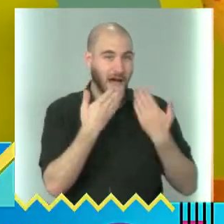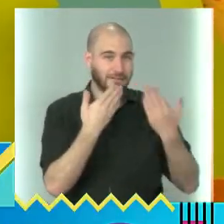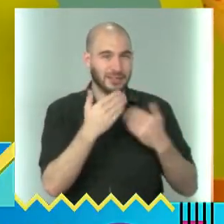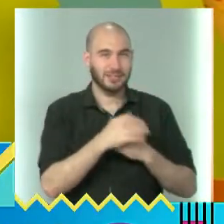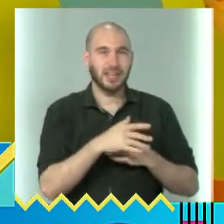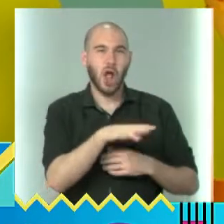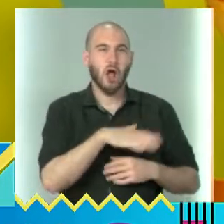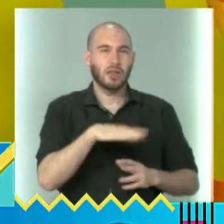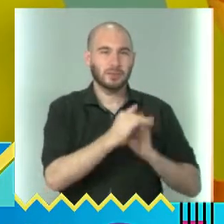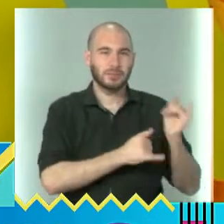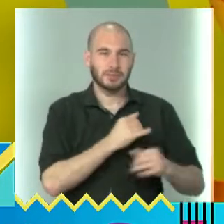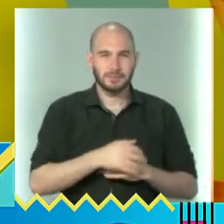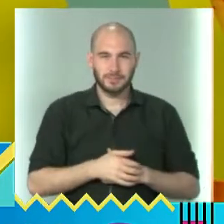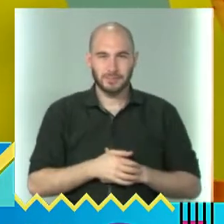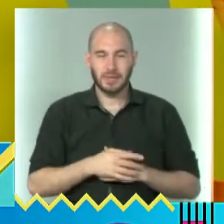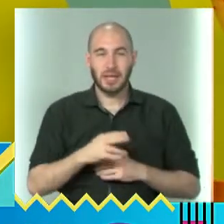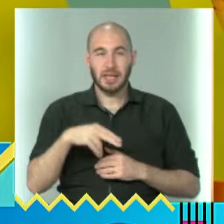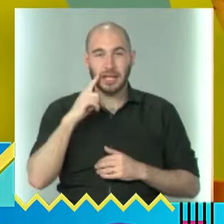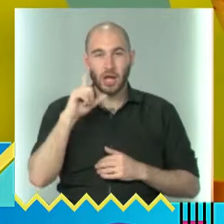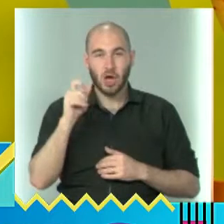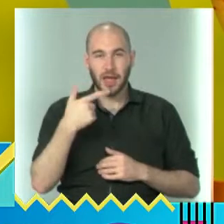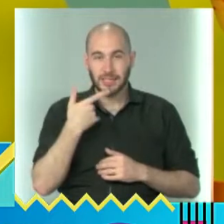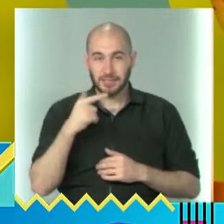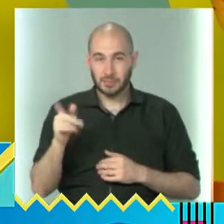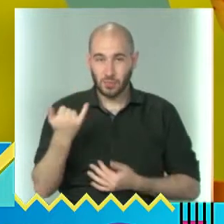generalmente contextualizamos ahí. Decía Nicolás